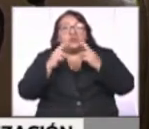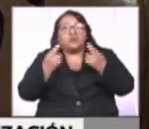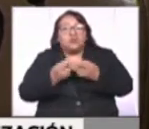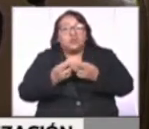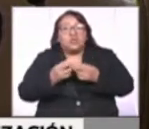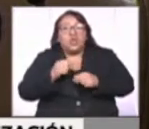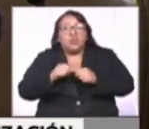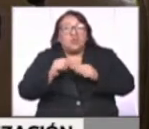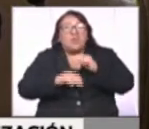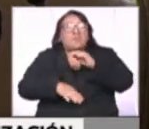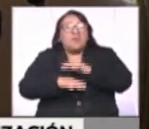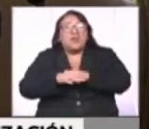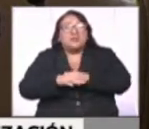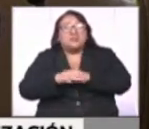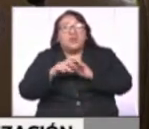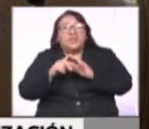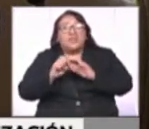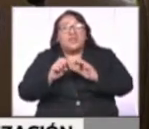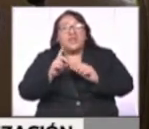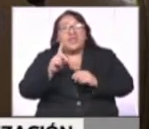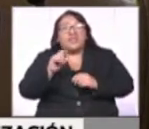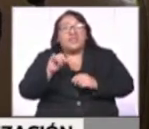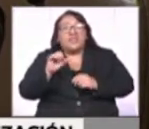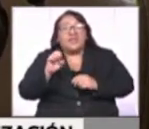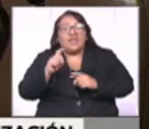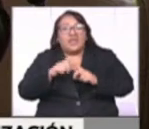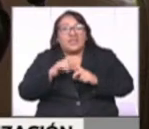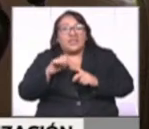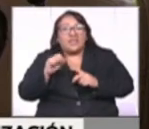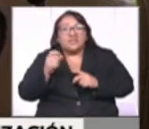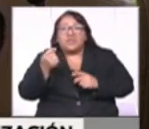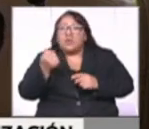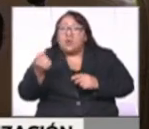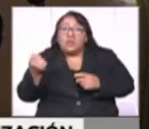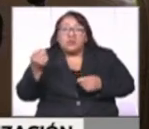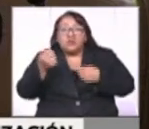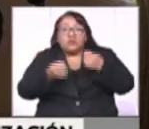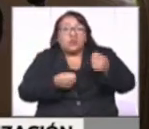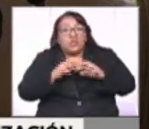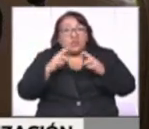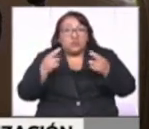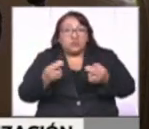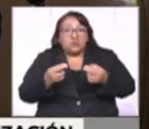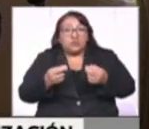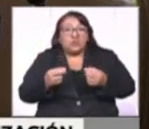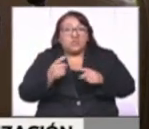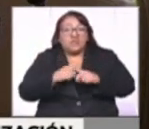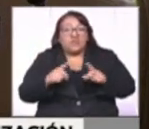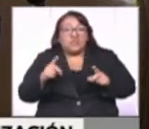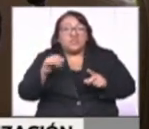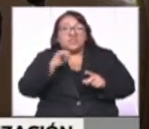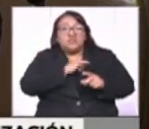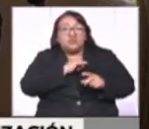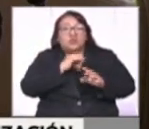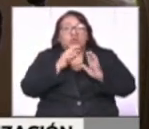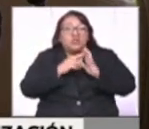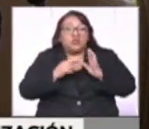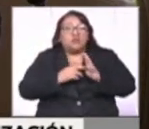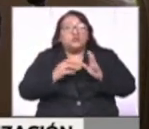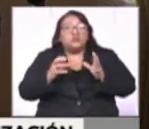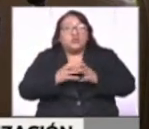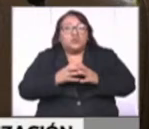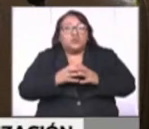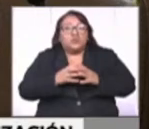el número máximo de dietas que la cantidad máxima de sesiones de los diferentes órganos resolutivos